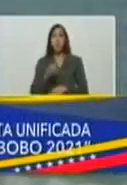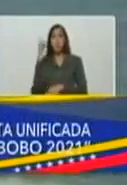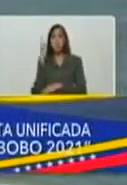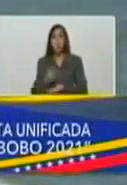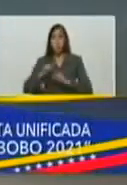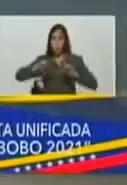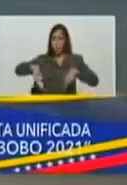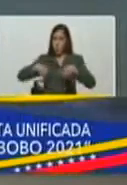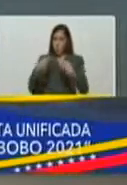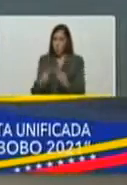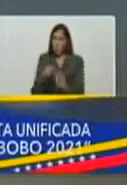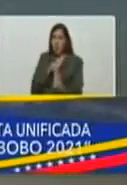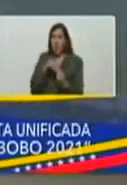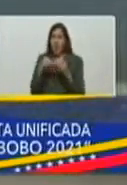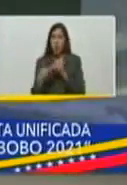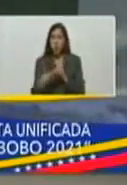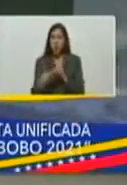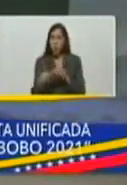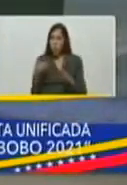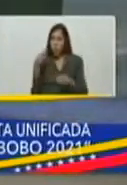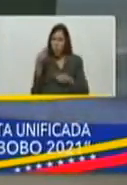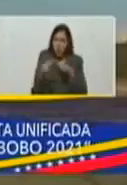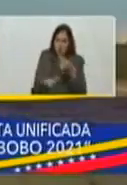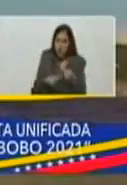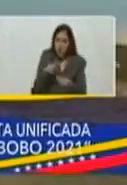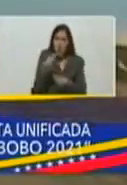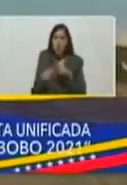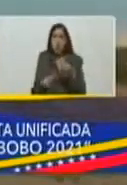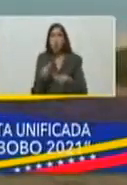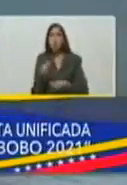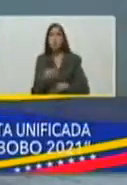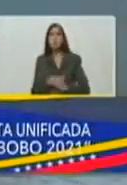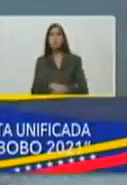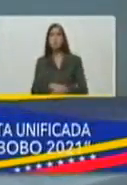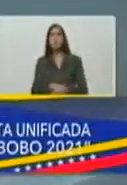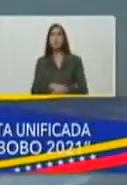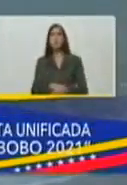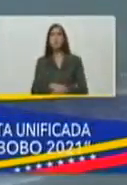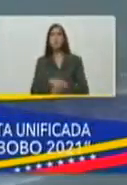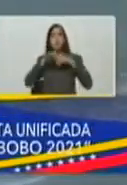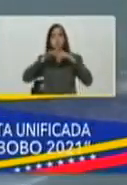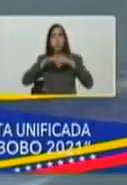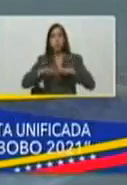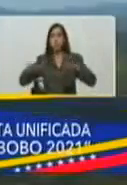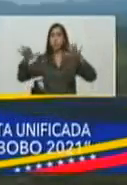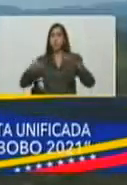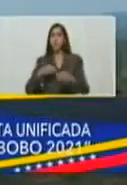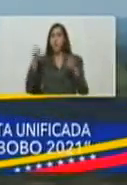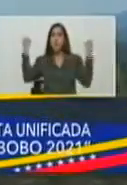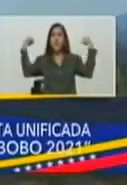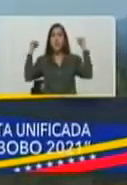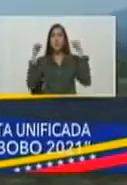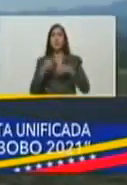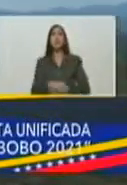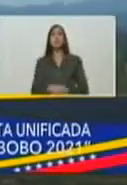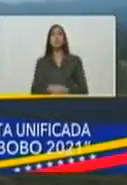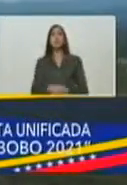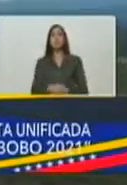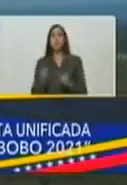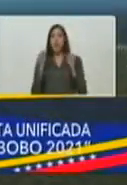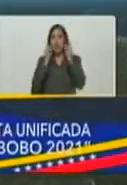renovación, adecuación, si se efectuó una ejecución descentralizada, y el lineamiento principal era que era